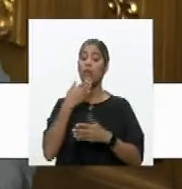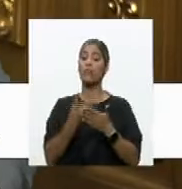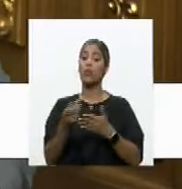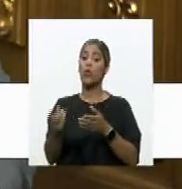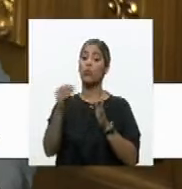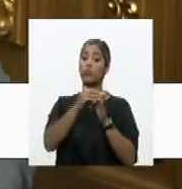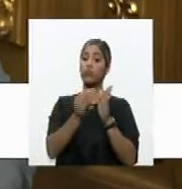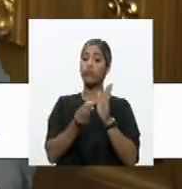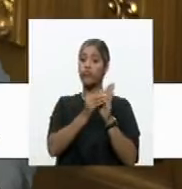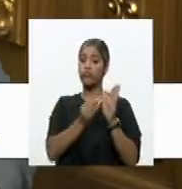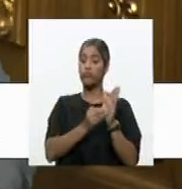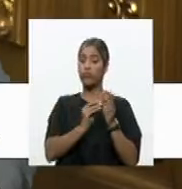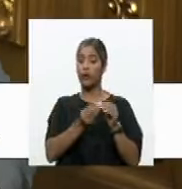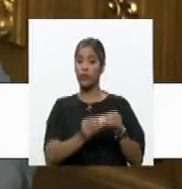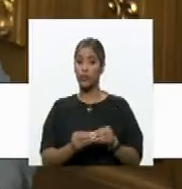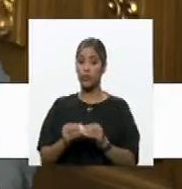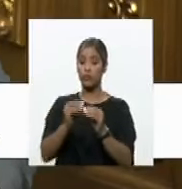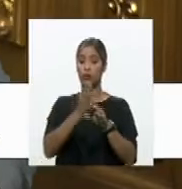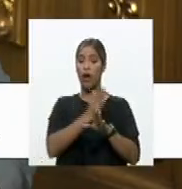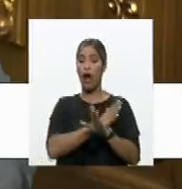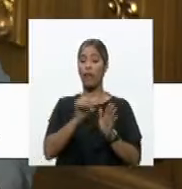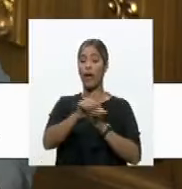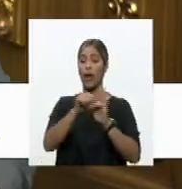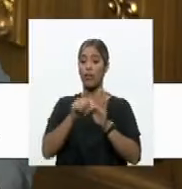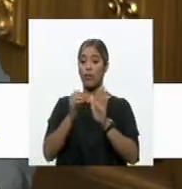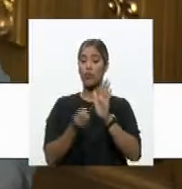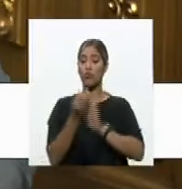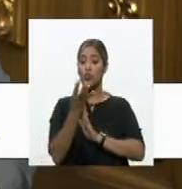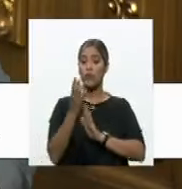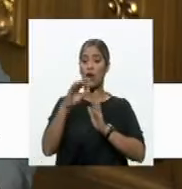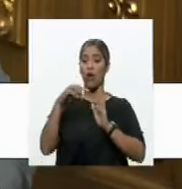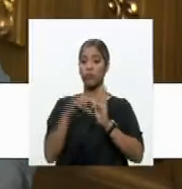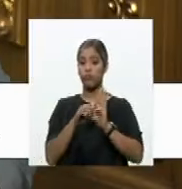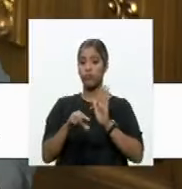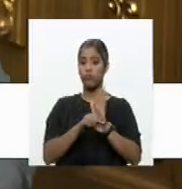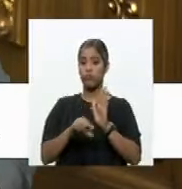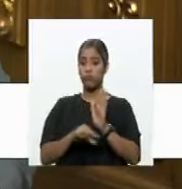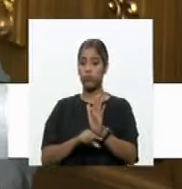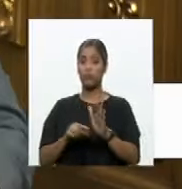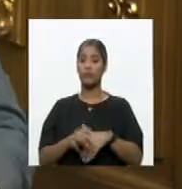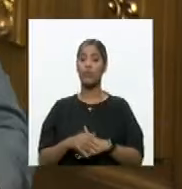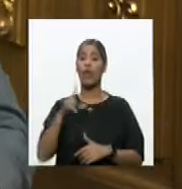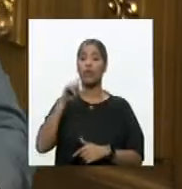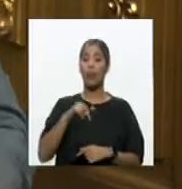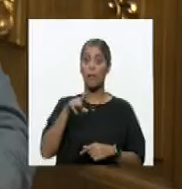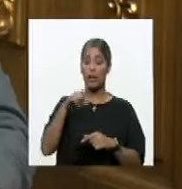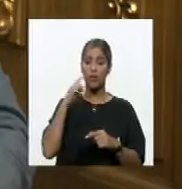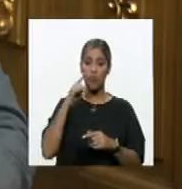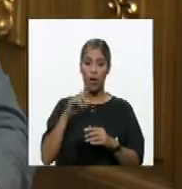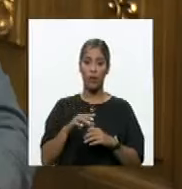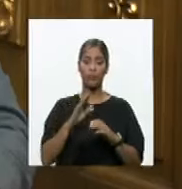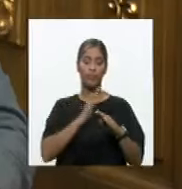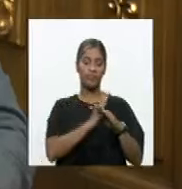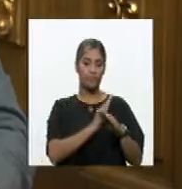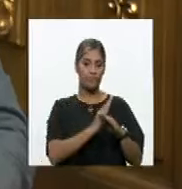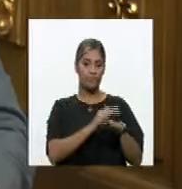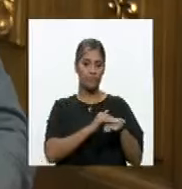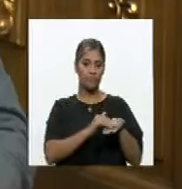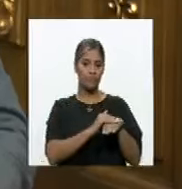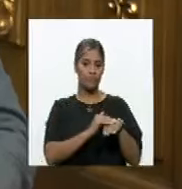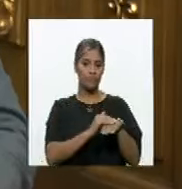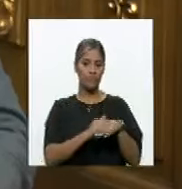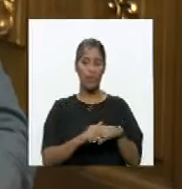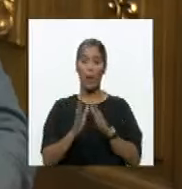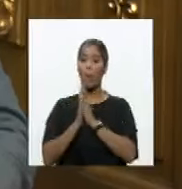inclusión, modificación y supresión de artículos, numerales, capítulos, epígrafes y títulos, así como el diferimiento de la segunda discusión. Un segundo, su secretario. La